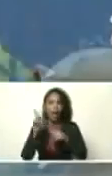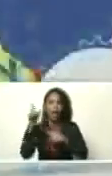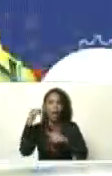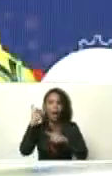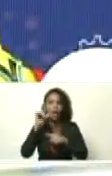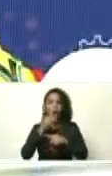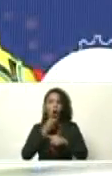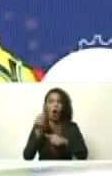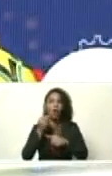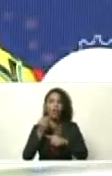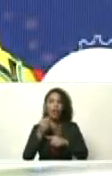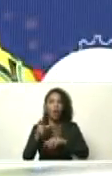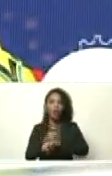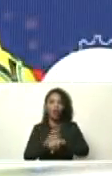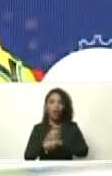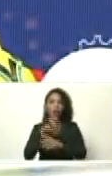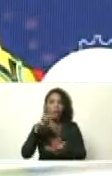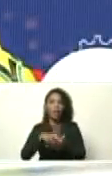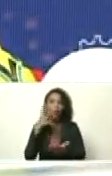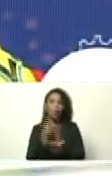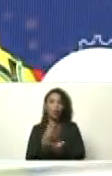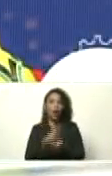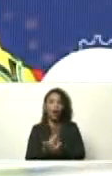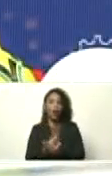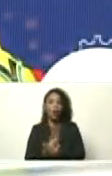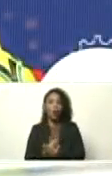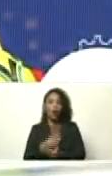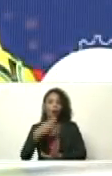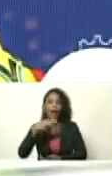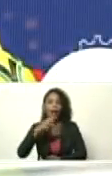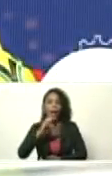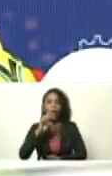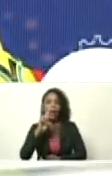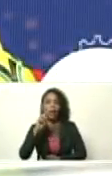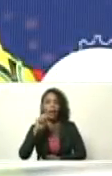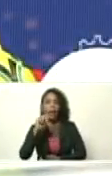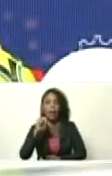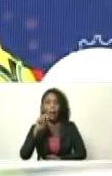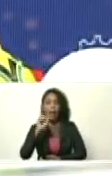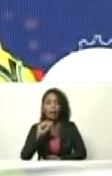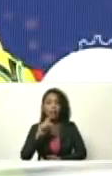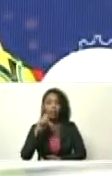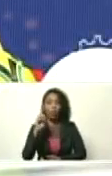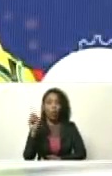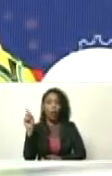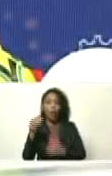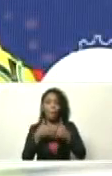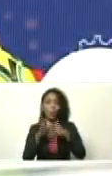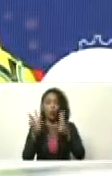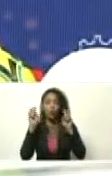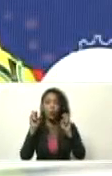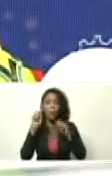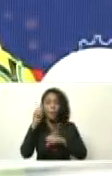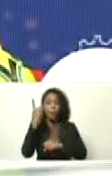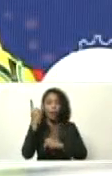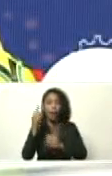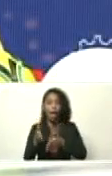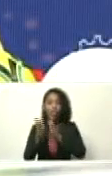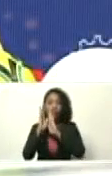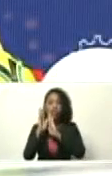joven gobernador del estado Monagas, Ernesto Luno, porque están inaugurando la primera sede